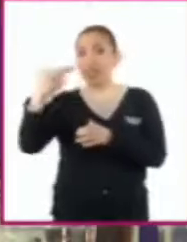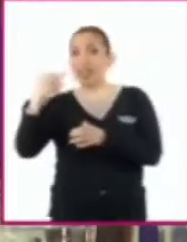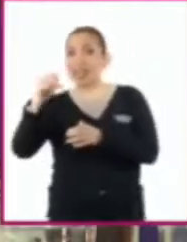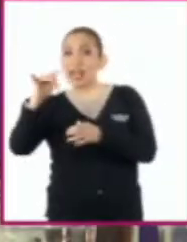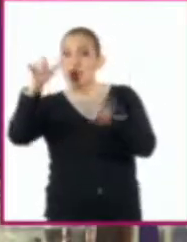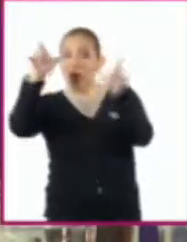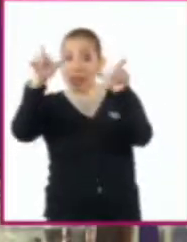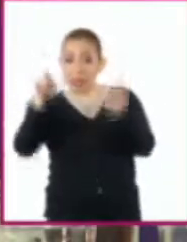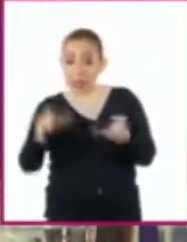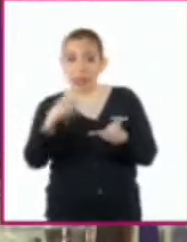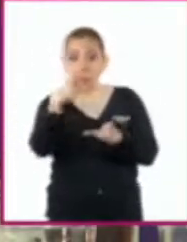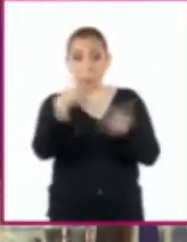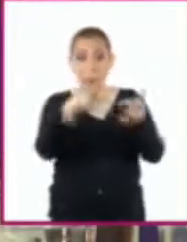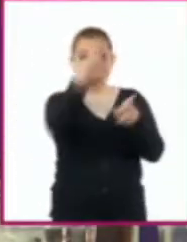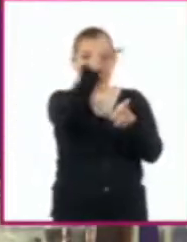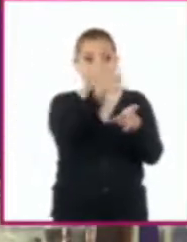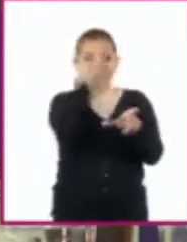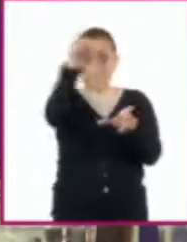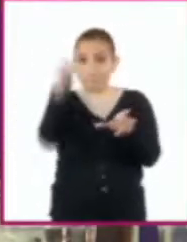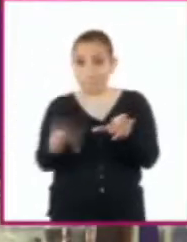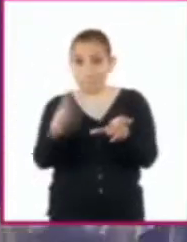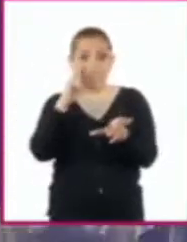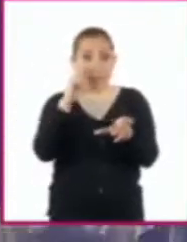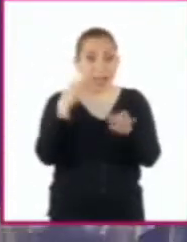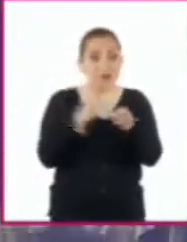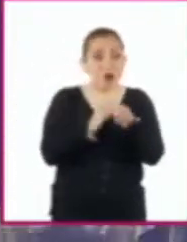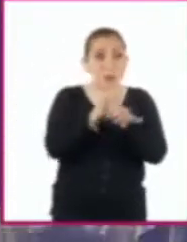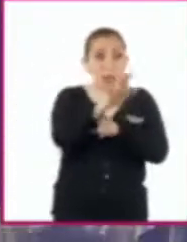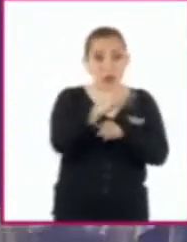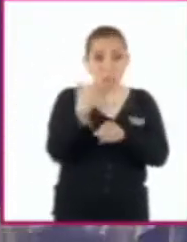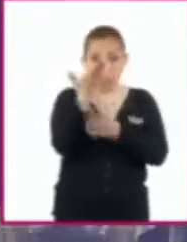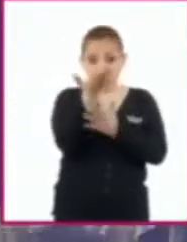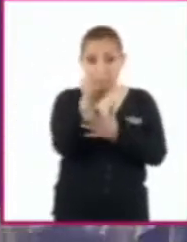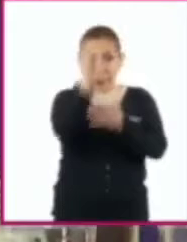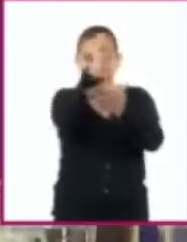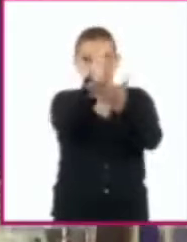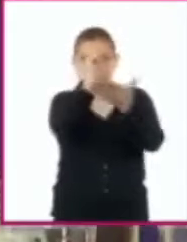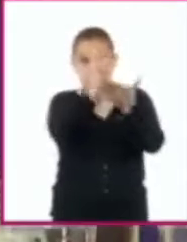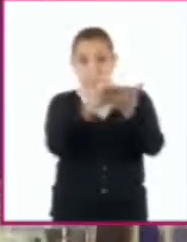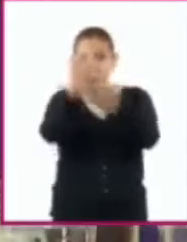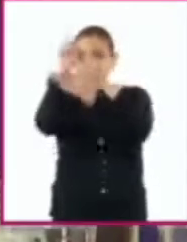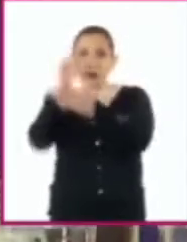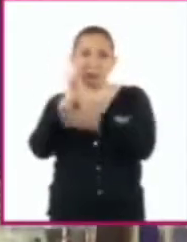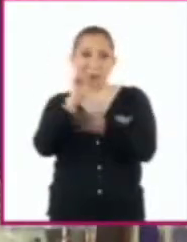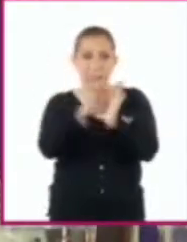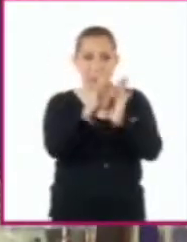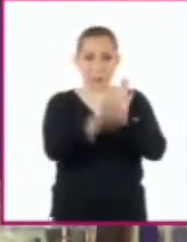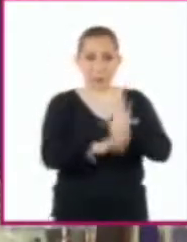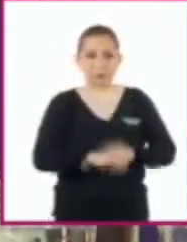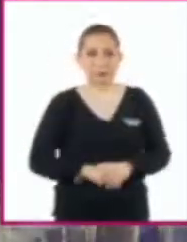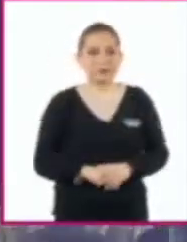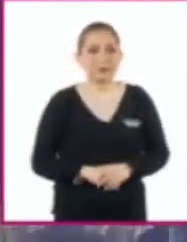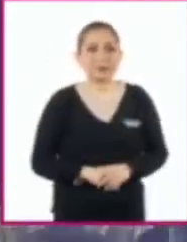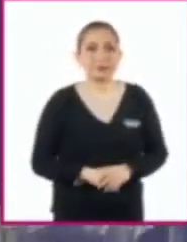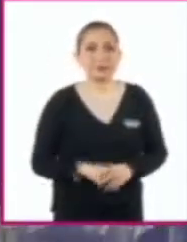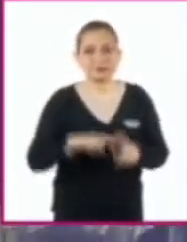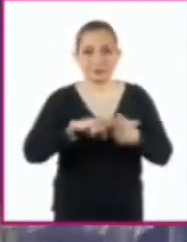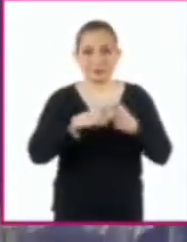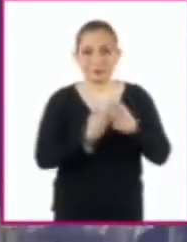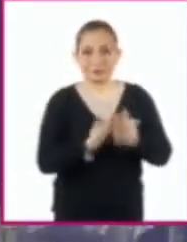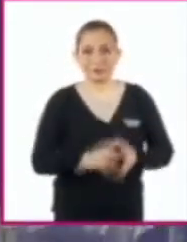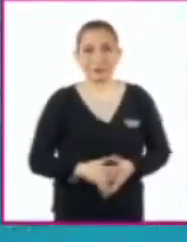heterogéneas. Elaboren una tabla y completen la información que se les solicita como se muestra en el ejemplo.